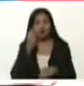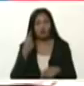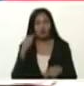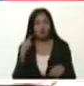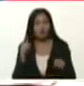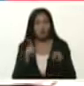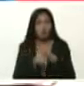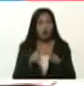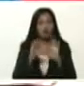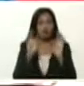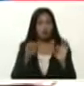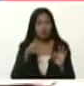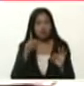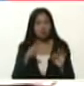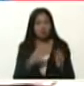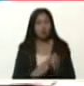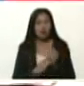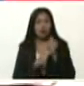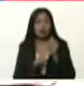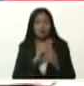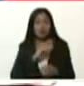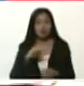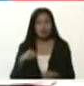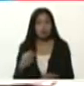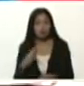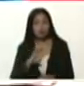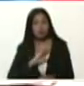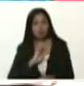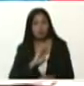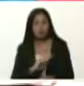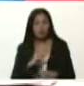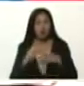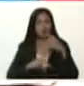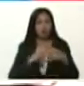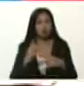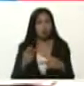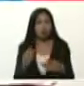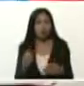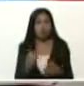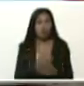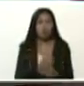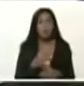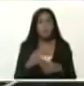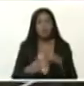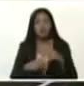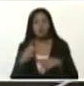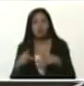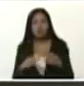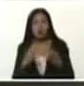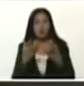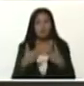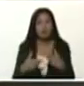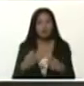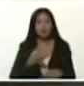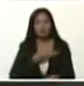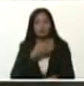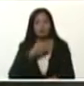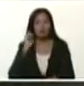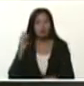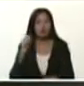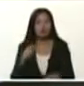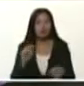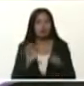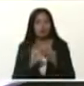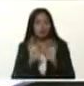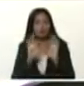gobernadores, gobernadoras, de los líderes nuestros, en los procesos de recuperación productiva de las empresas socialistas, de las